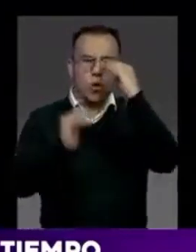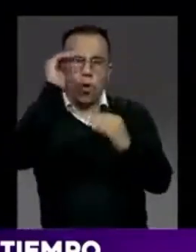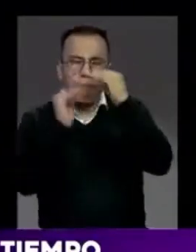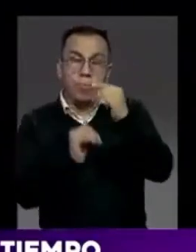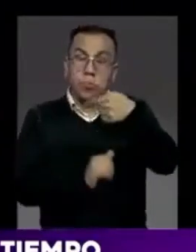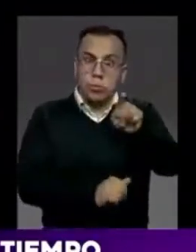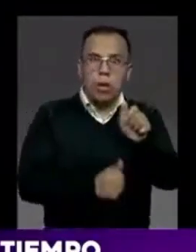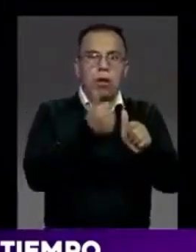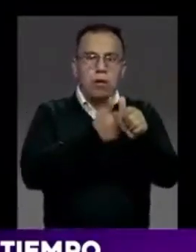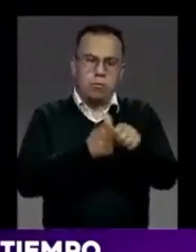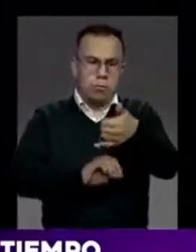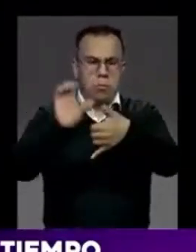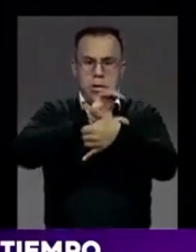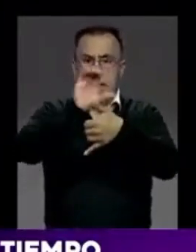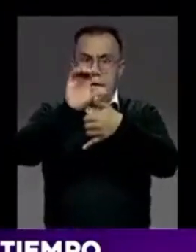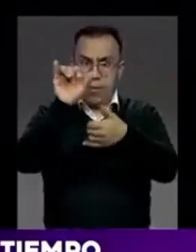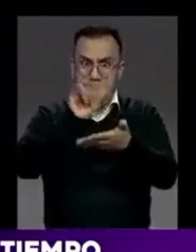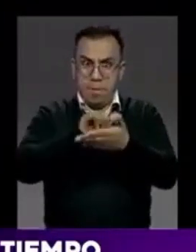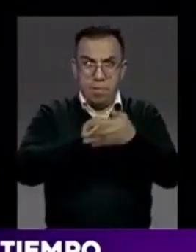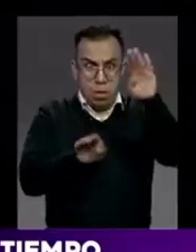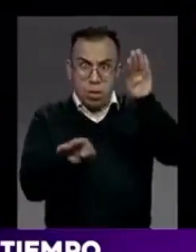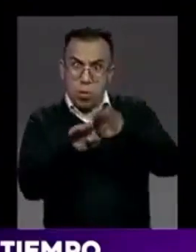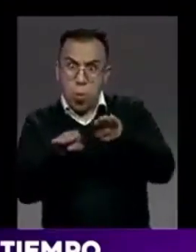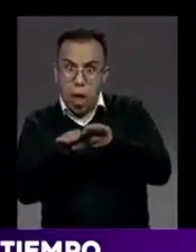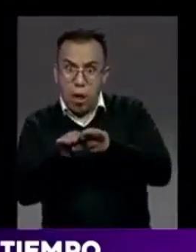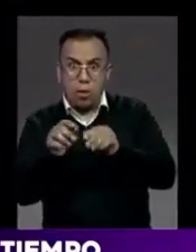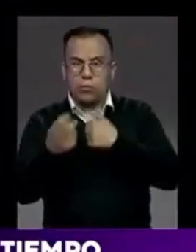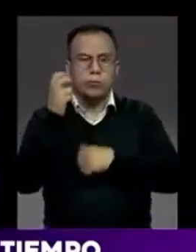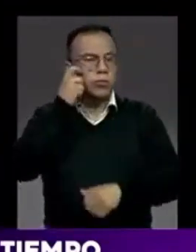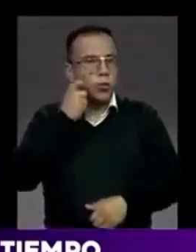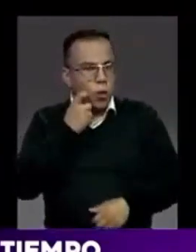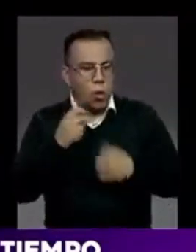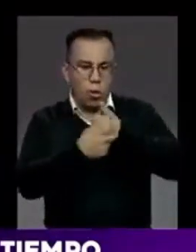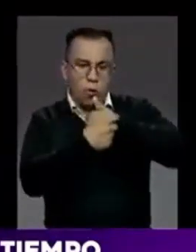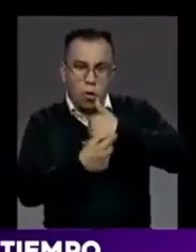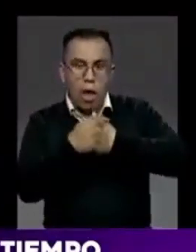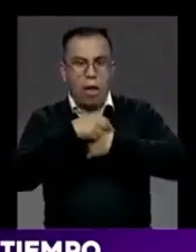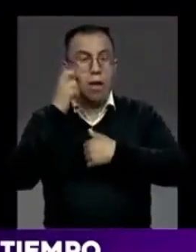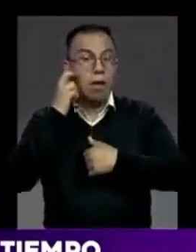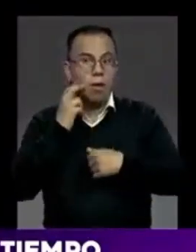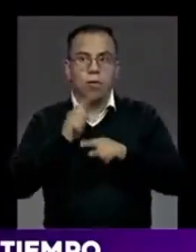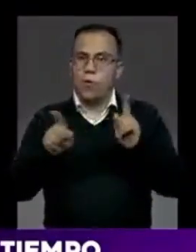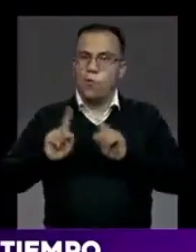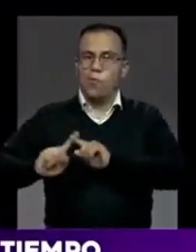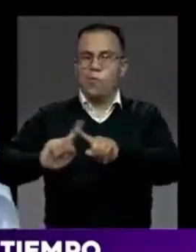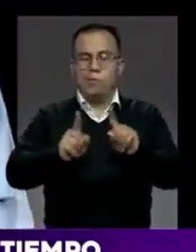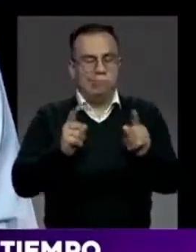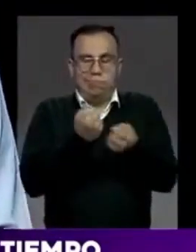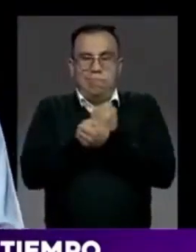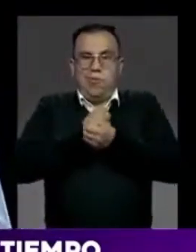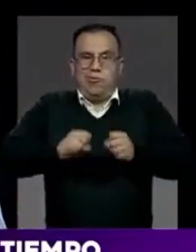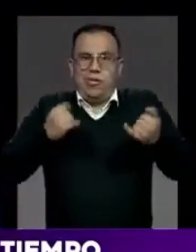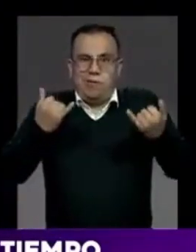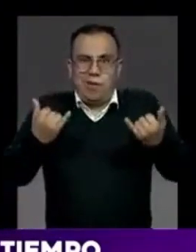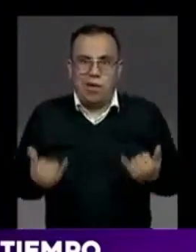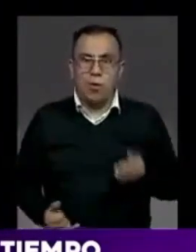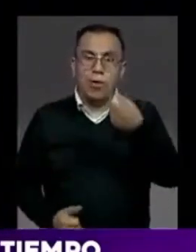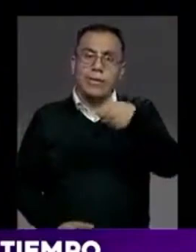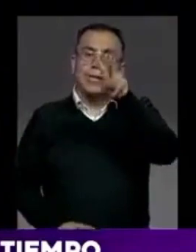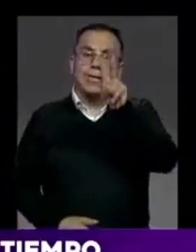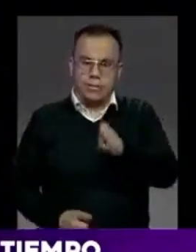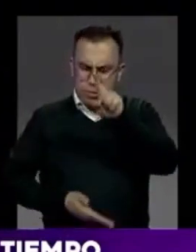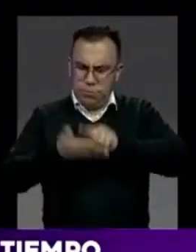región del caribe no la misma región del pacífico sus competencias son distintas los productos son diferentes el colmo que colombia tenga 17